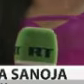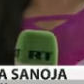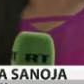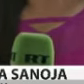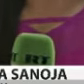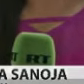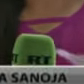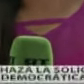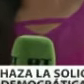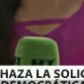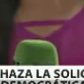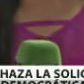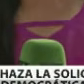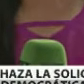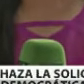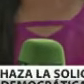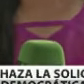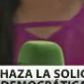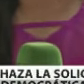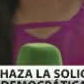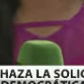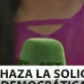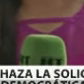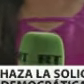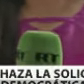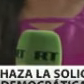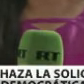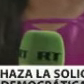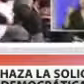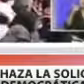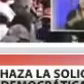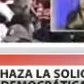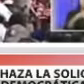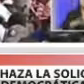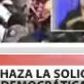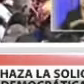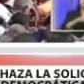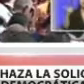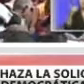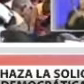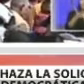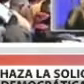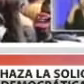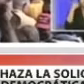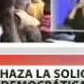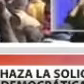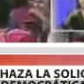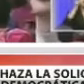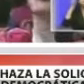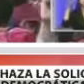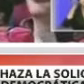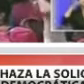tenía cerca de un mes advirtiendo que iba a solicitar la activación de la Carta Democrática contra Venezuela. Por cierto, el reglamento de esta